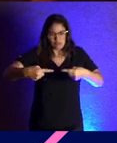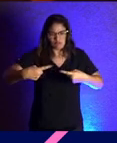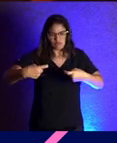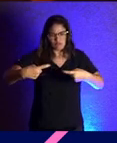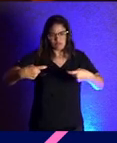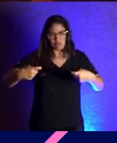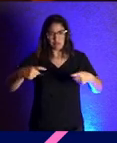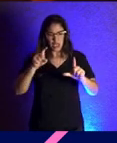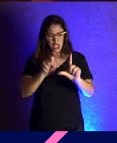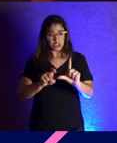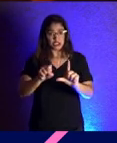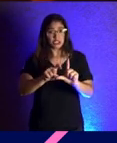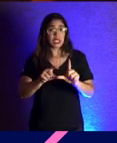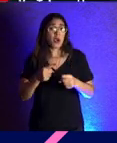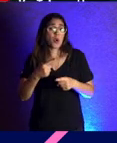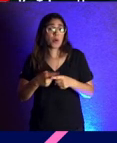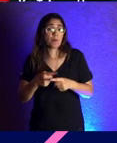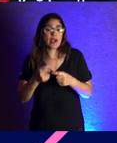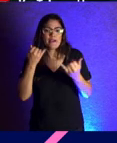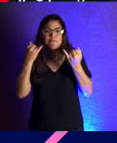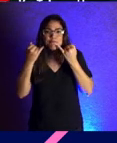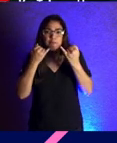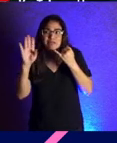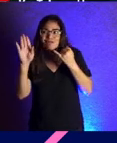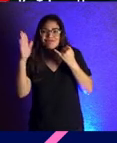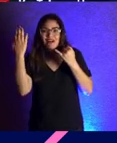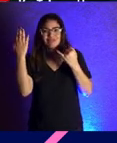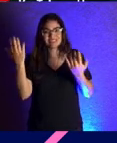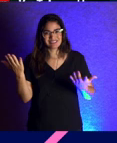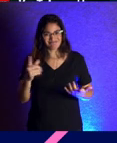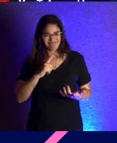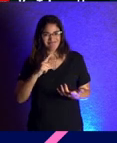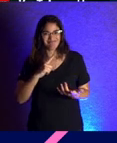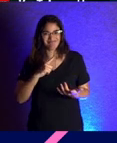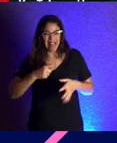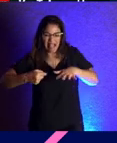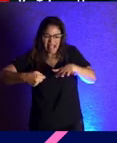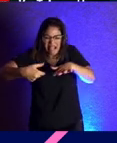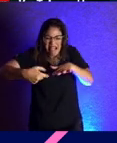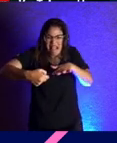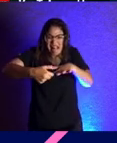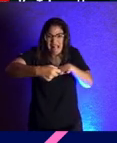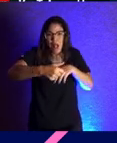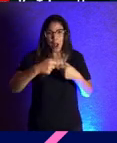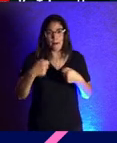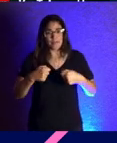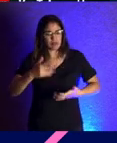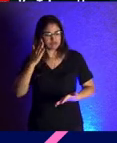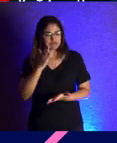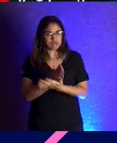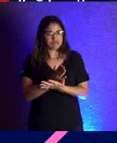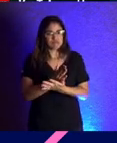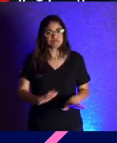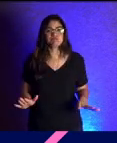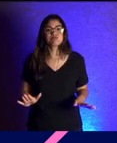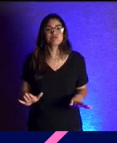es algo ya que uno empieza a manejar desde diferentes frentes con ejemplos de trabajo que